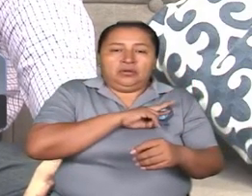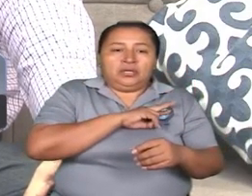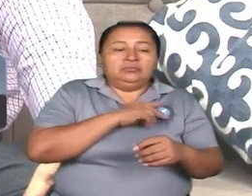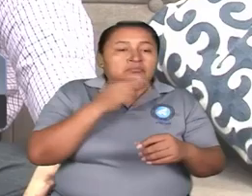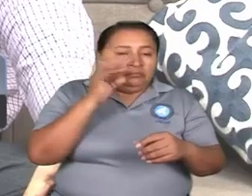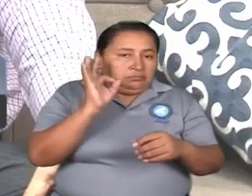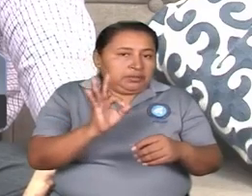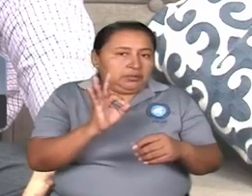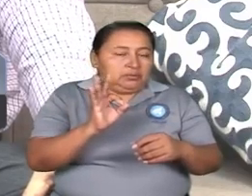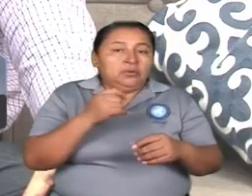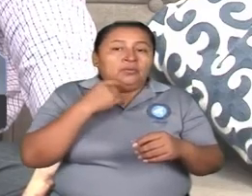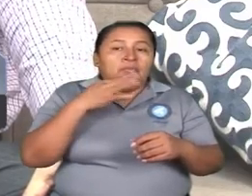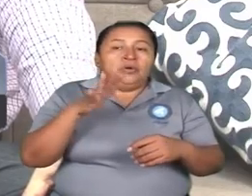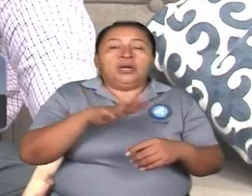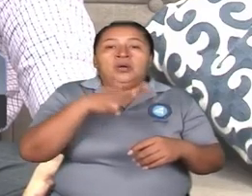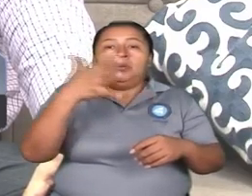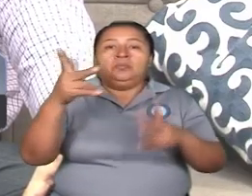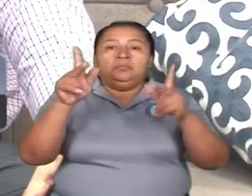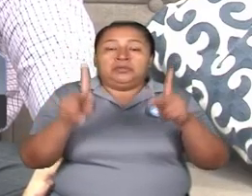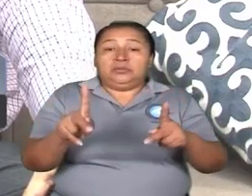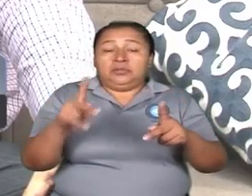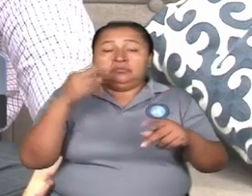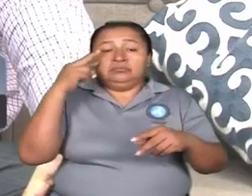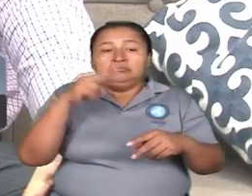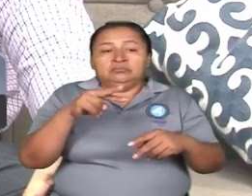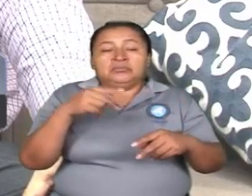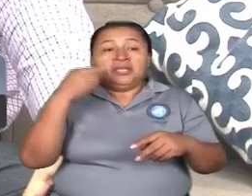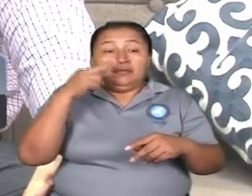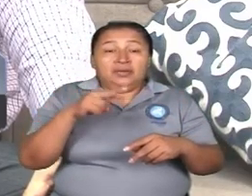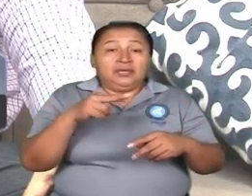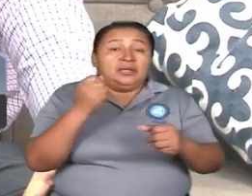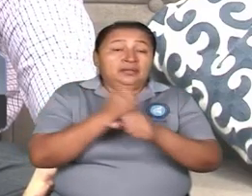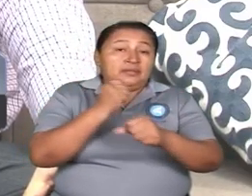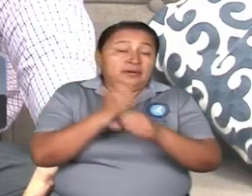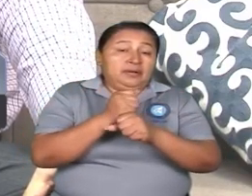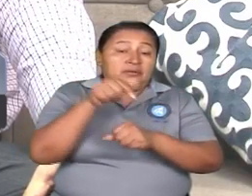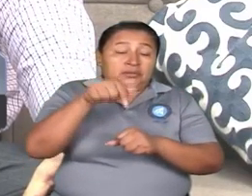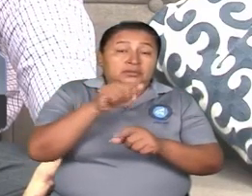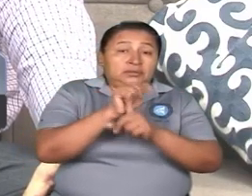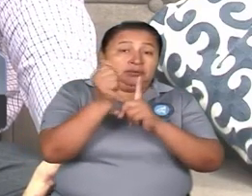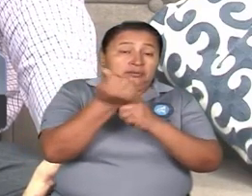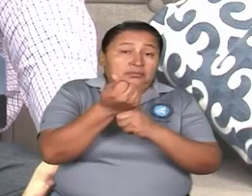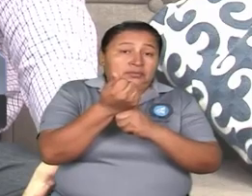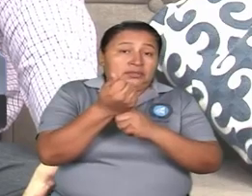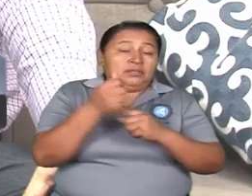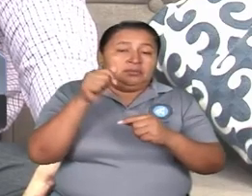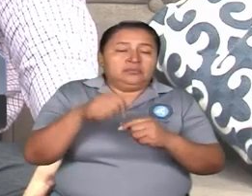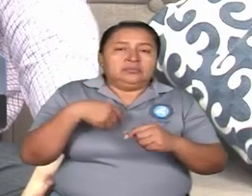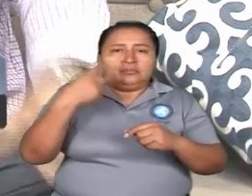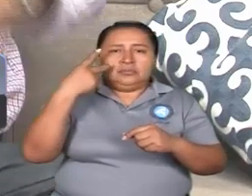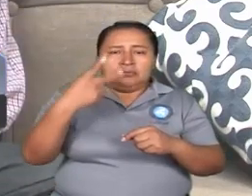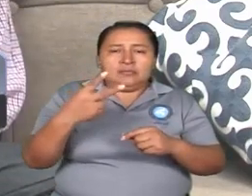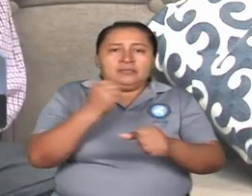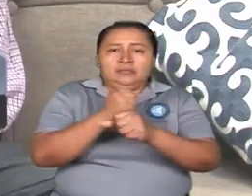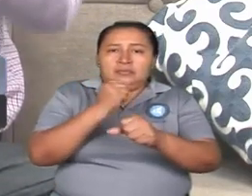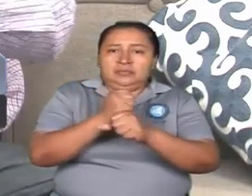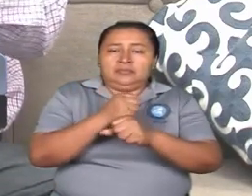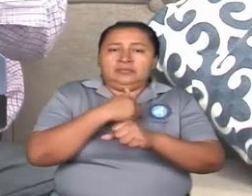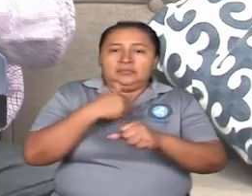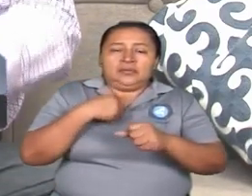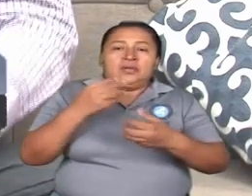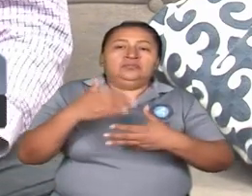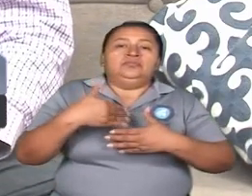apropiadamente por el público que ve el trabajo de la Asamblea y que ve el trabajo